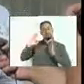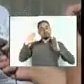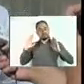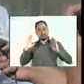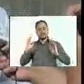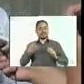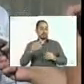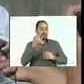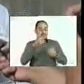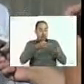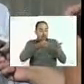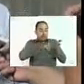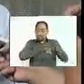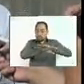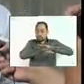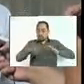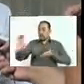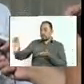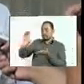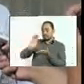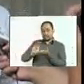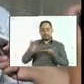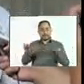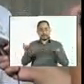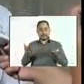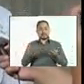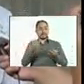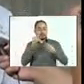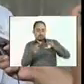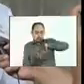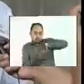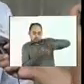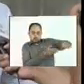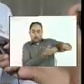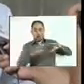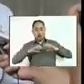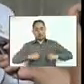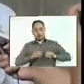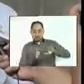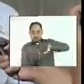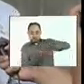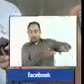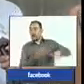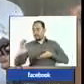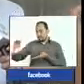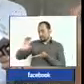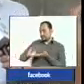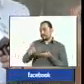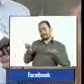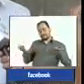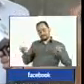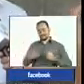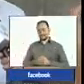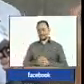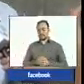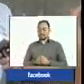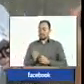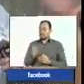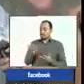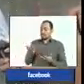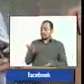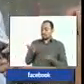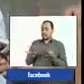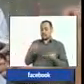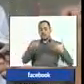ser indemnizado todo aquel que pues sea desplazado por el Estado. Y eso pues es un camino que